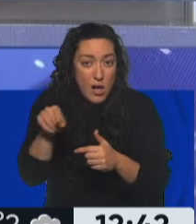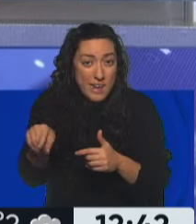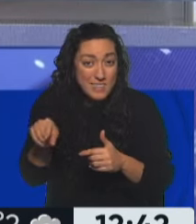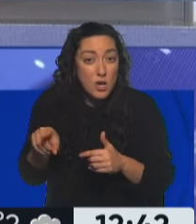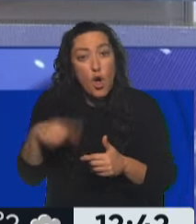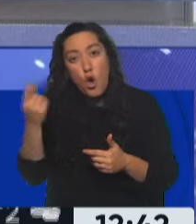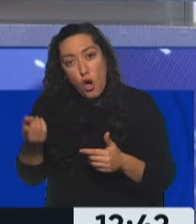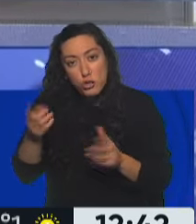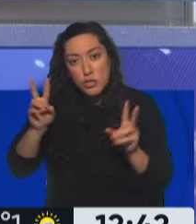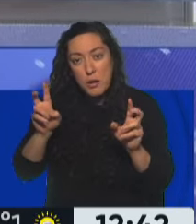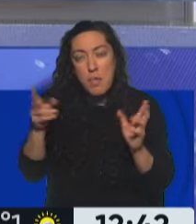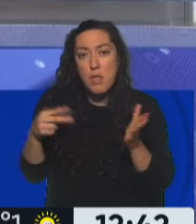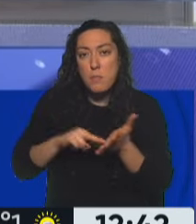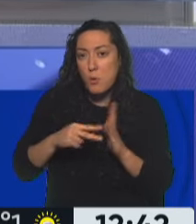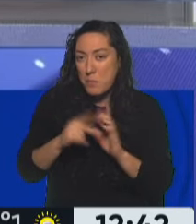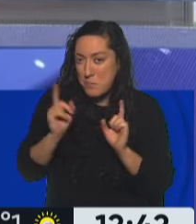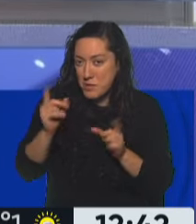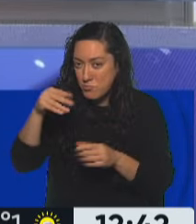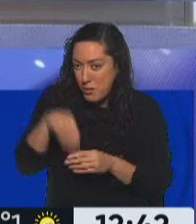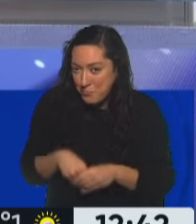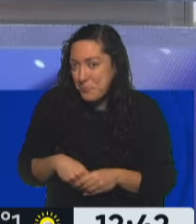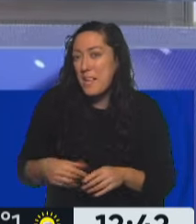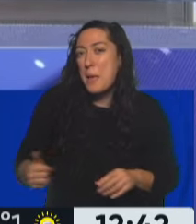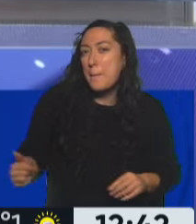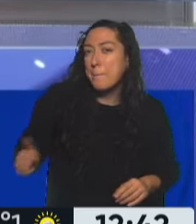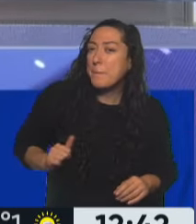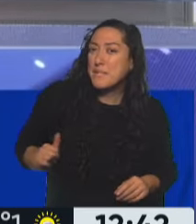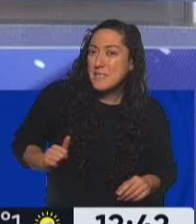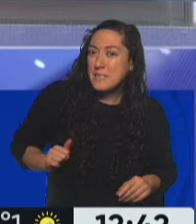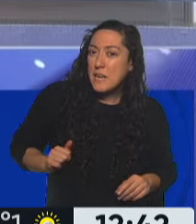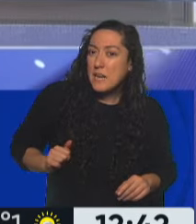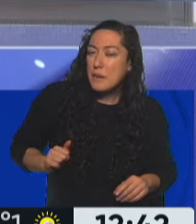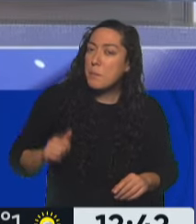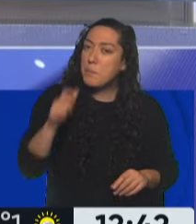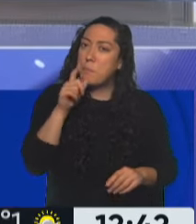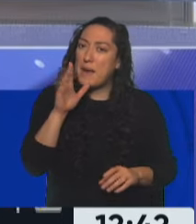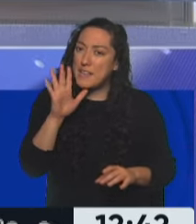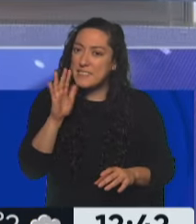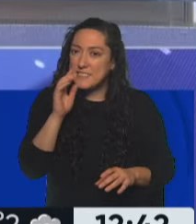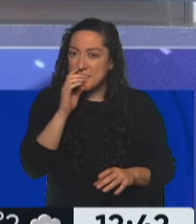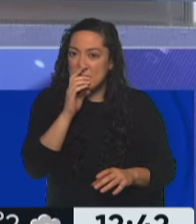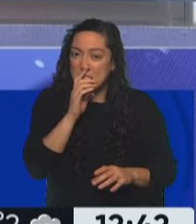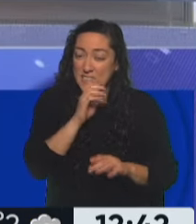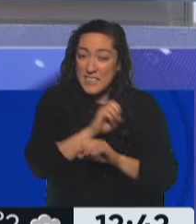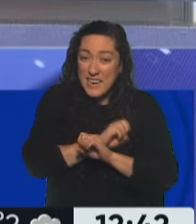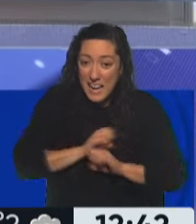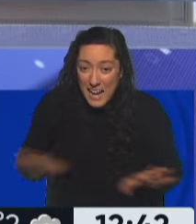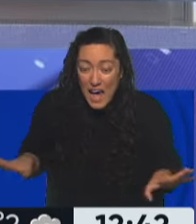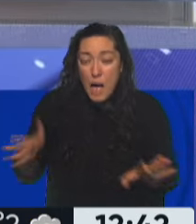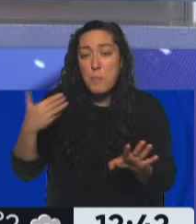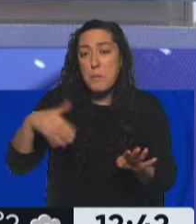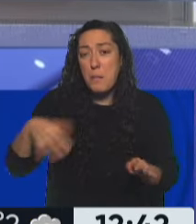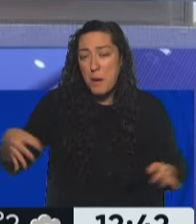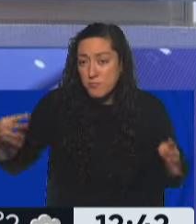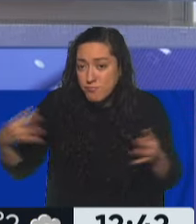del conflicto, o sea, un conflicto que militarmente se presenta como de escala, de gravedad, de inminencia, como